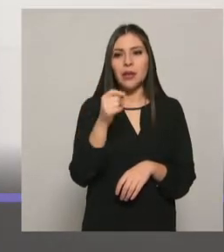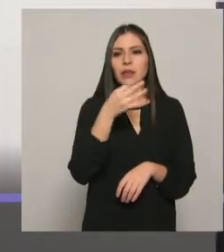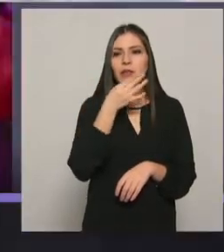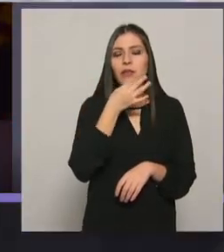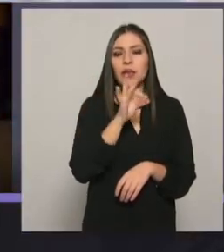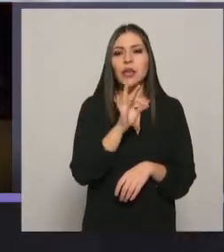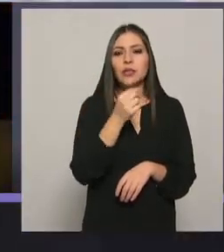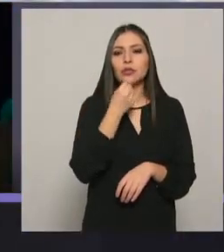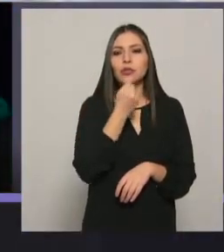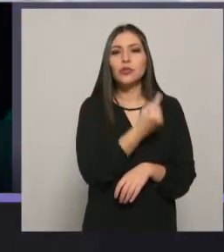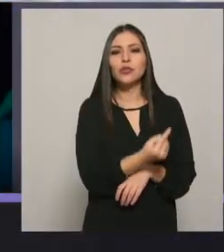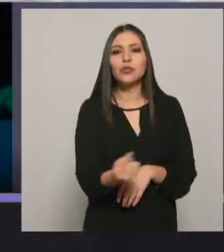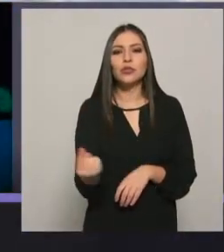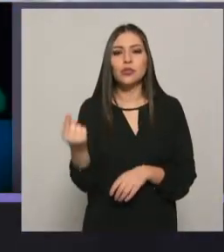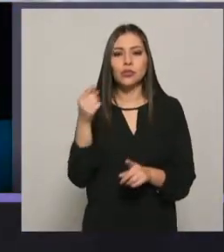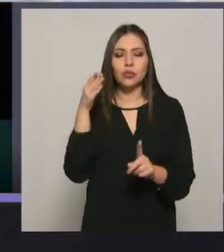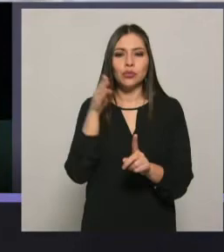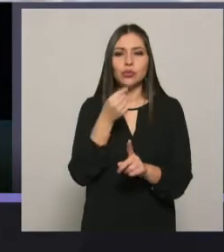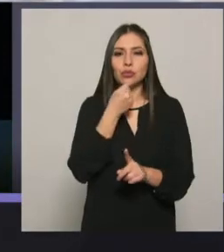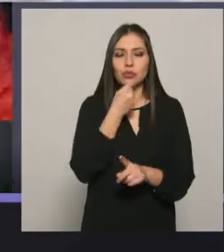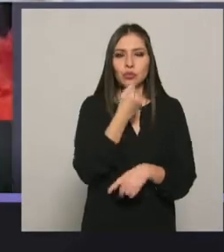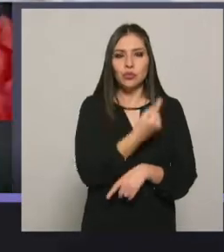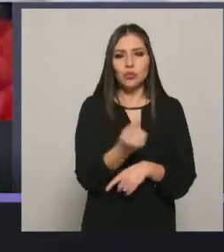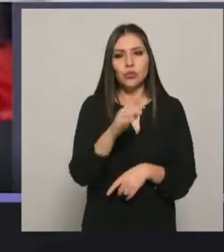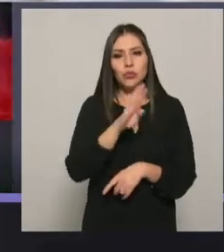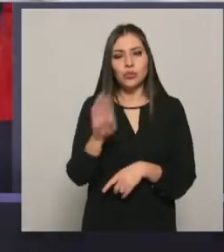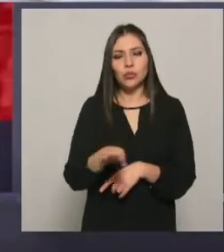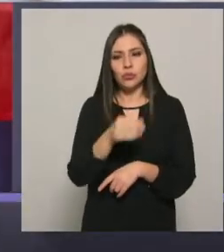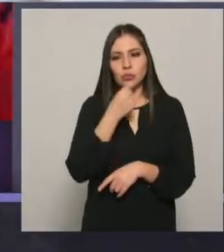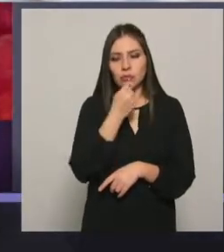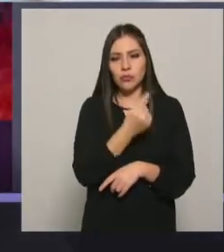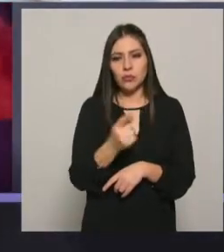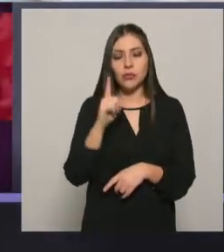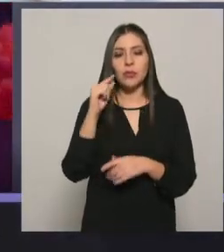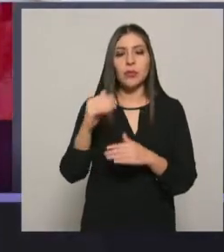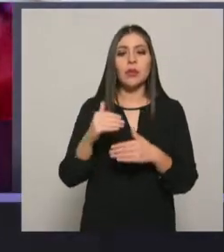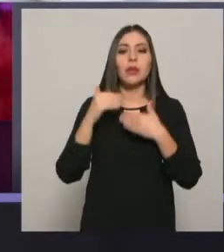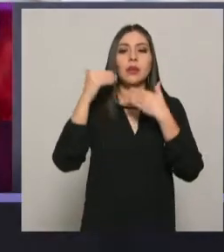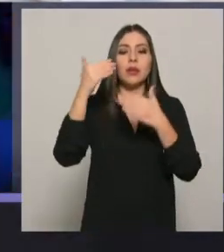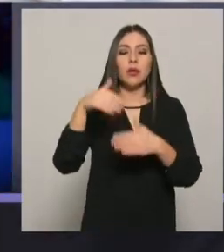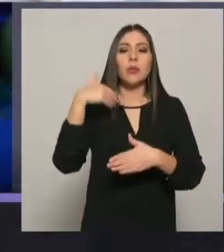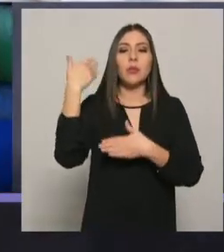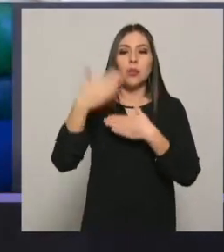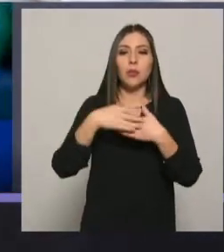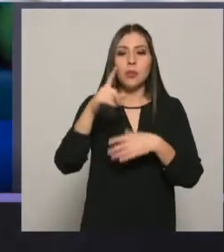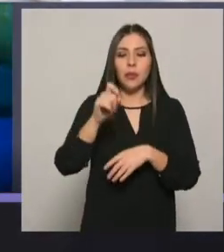pequeños, De los muertos. de los muertitos. Y la siguiente veintena